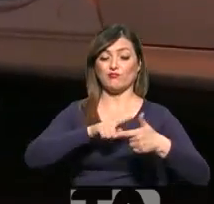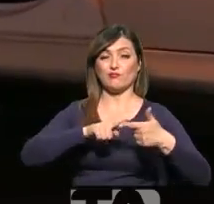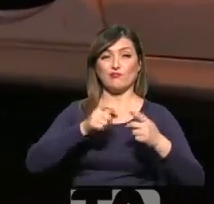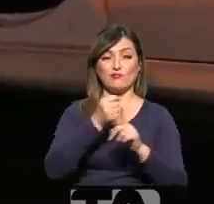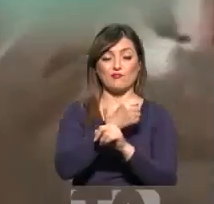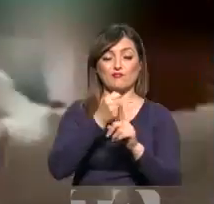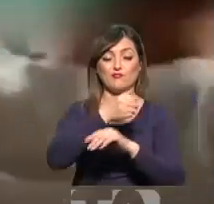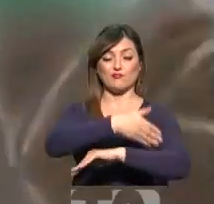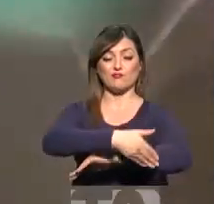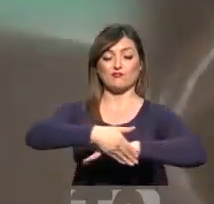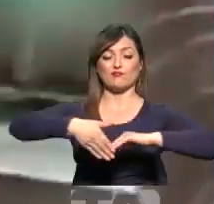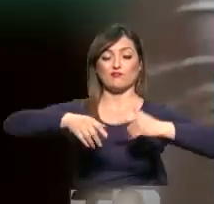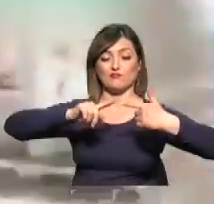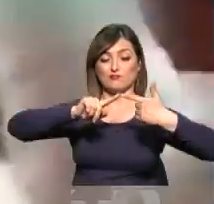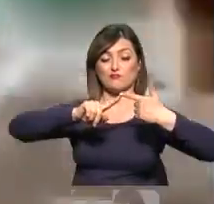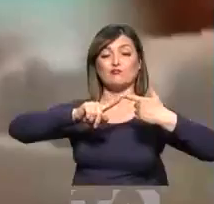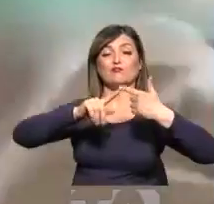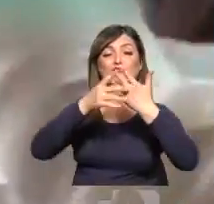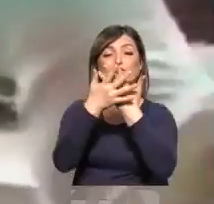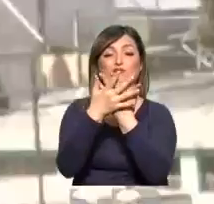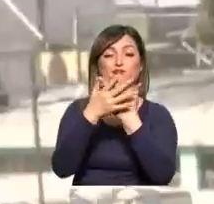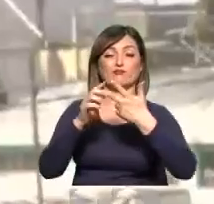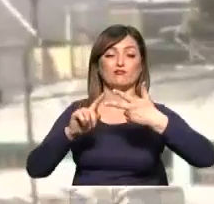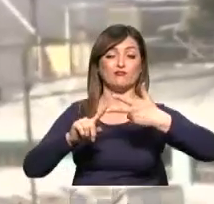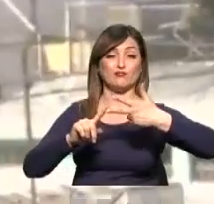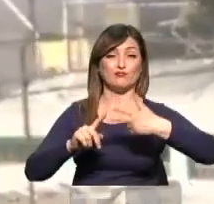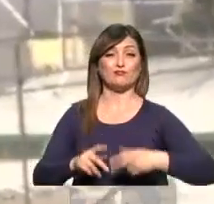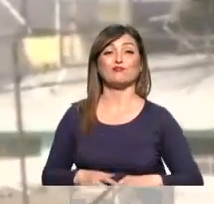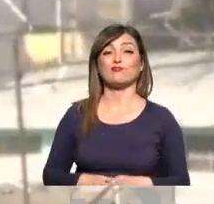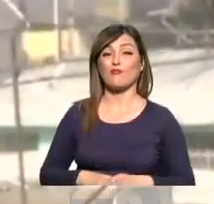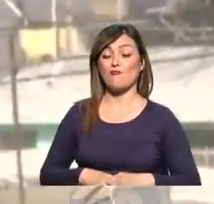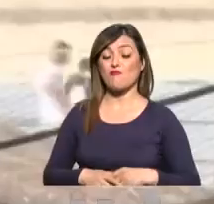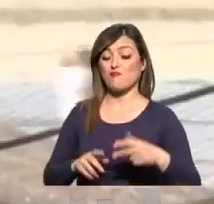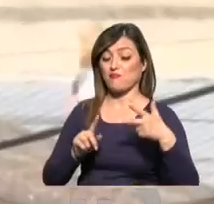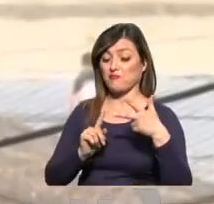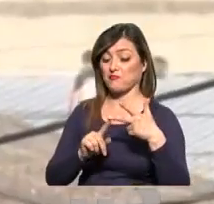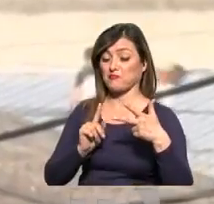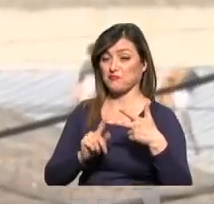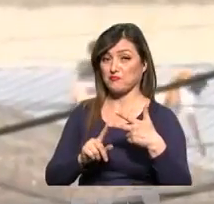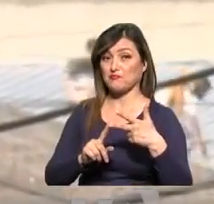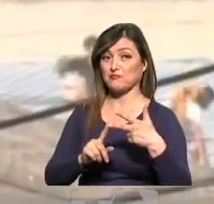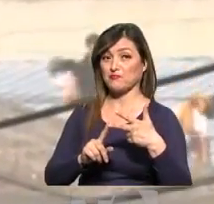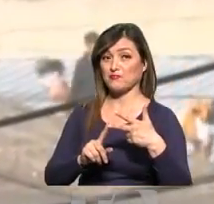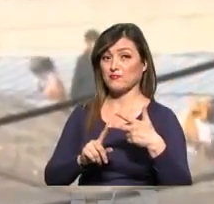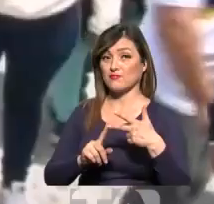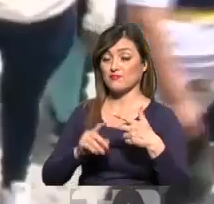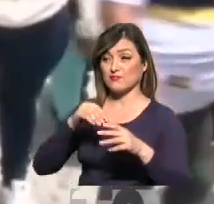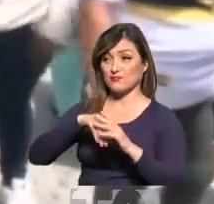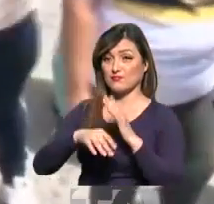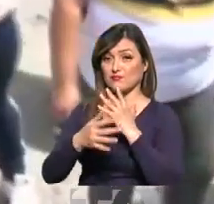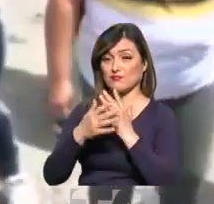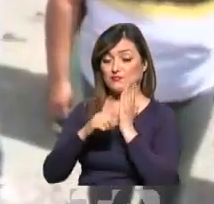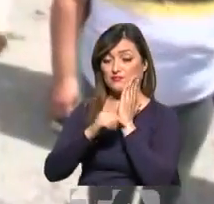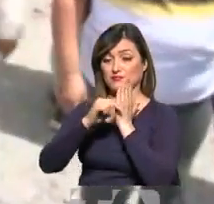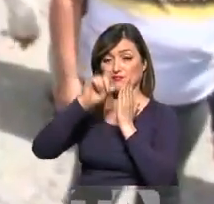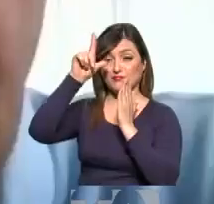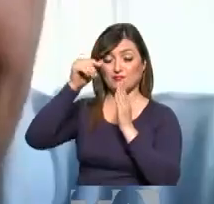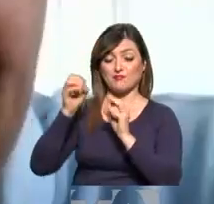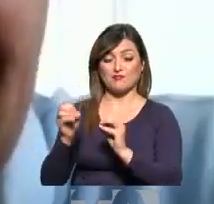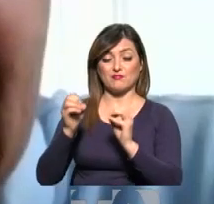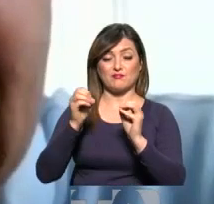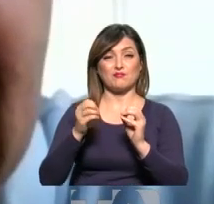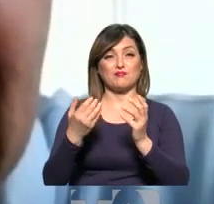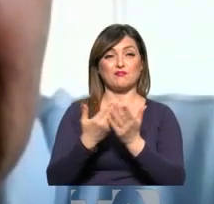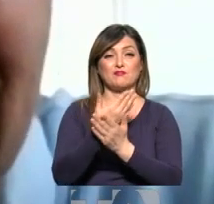en las calles y también en las cárceles. Aquí se necesitará quizás una reorganización al interior del Ministerio de Gobierno.